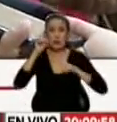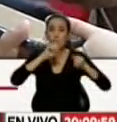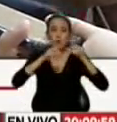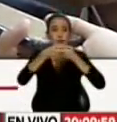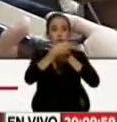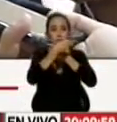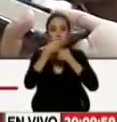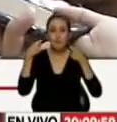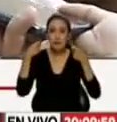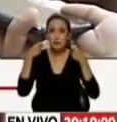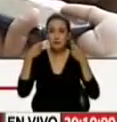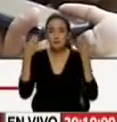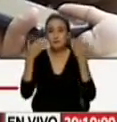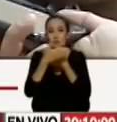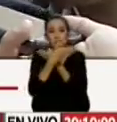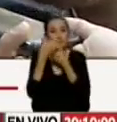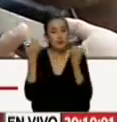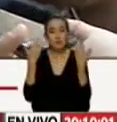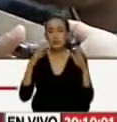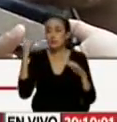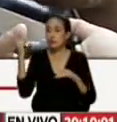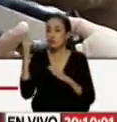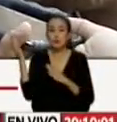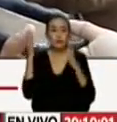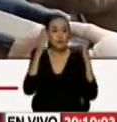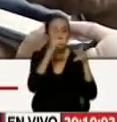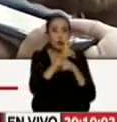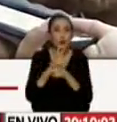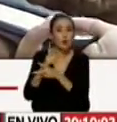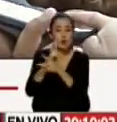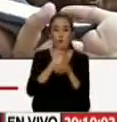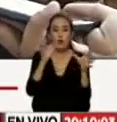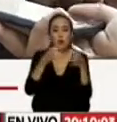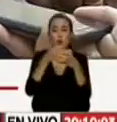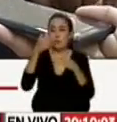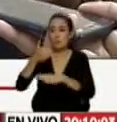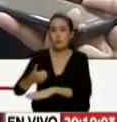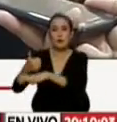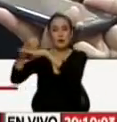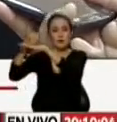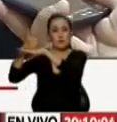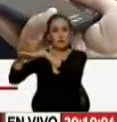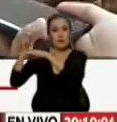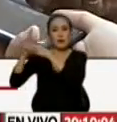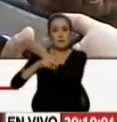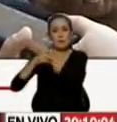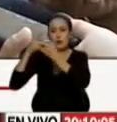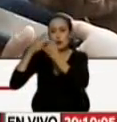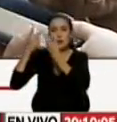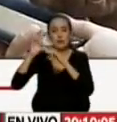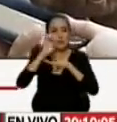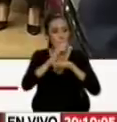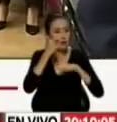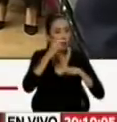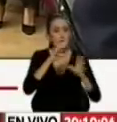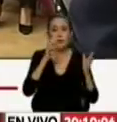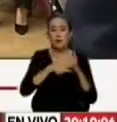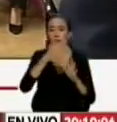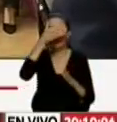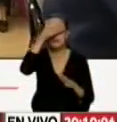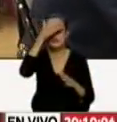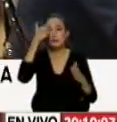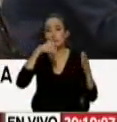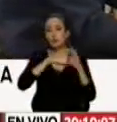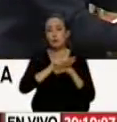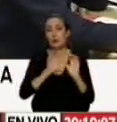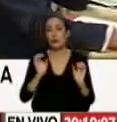los árbitros, en este caso, que no hacen más que proteger a la corporación y tratar de que que el Estado deje en indefensión. El tema es